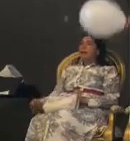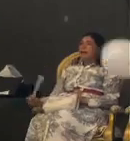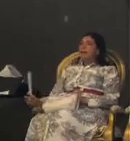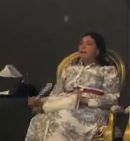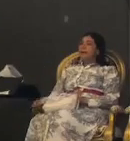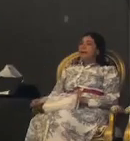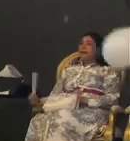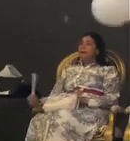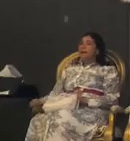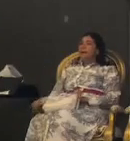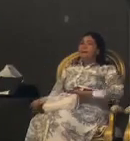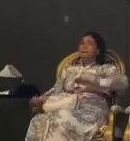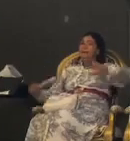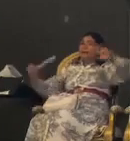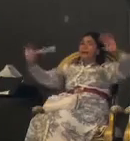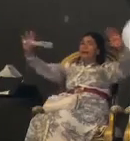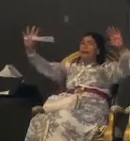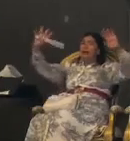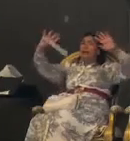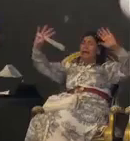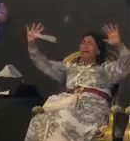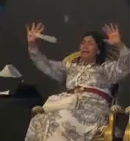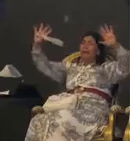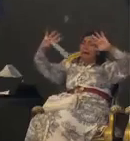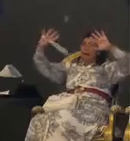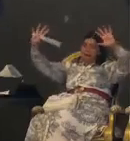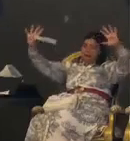ave que vuela muy alto, tengo